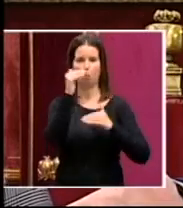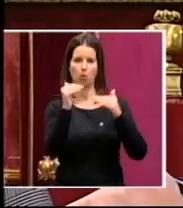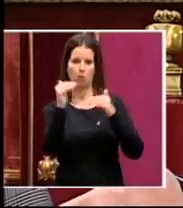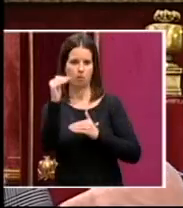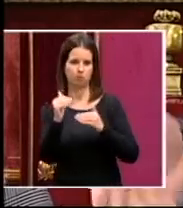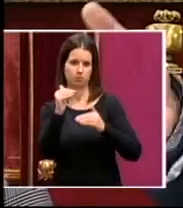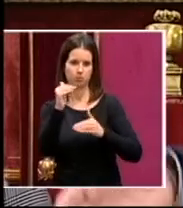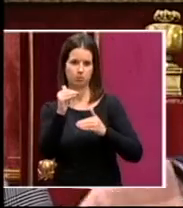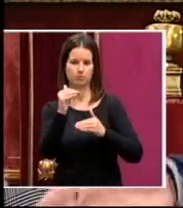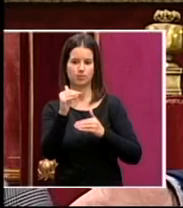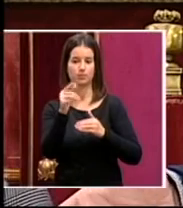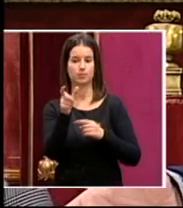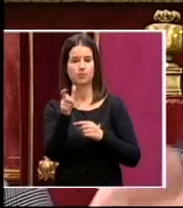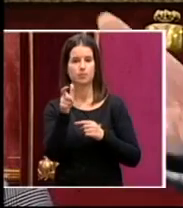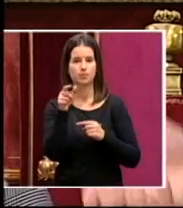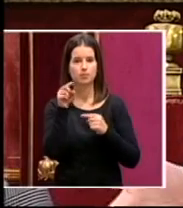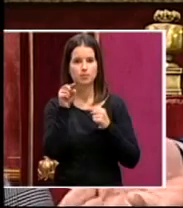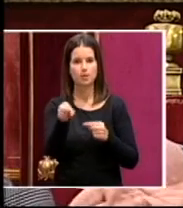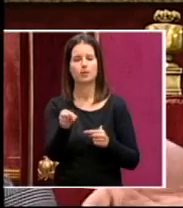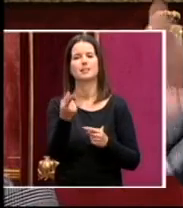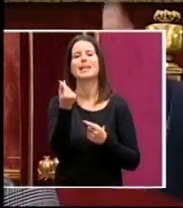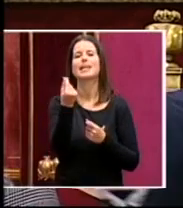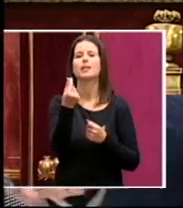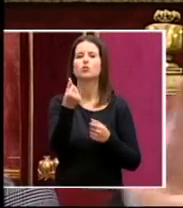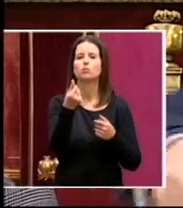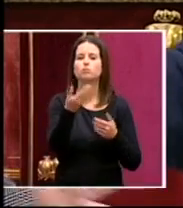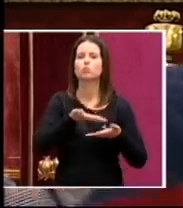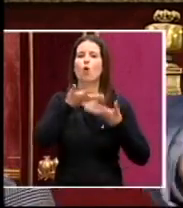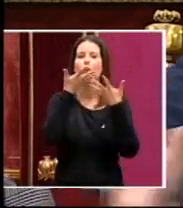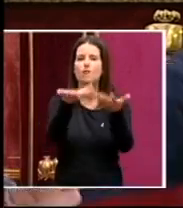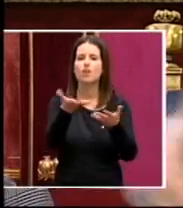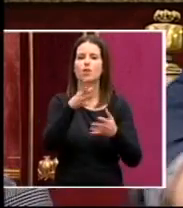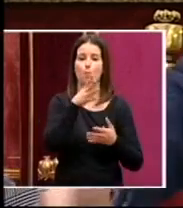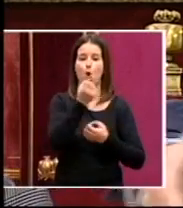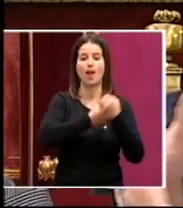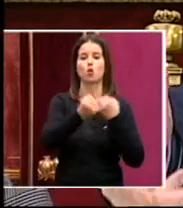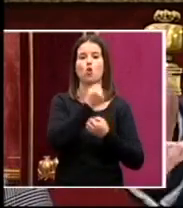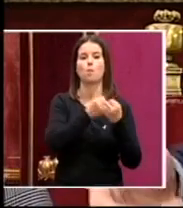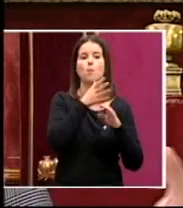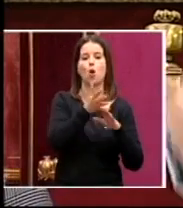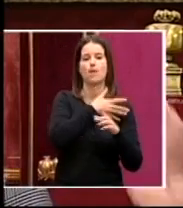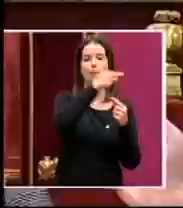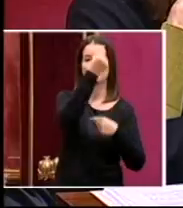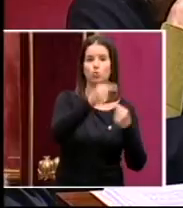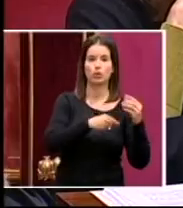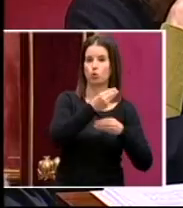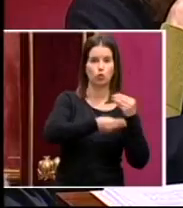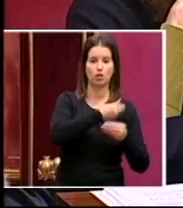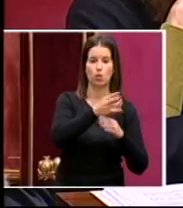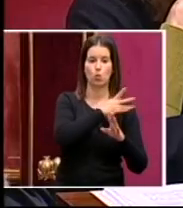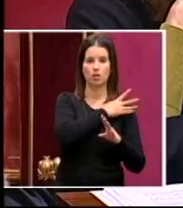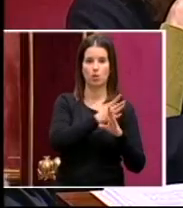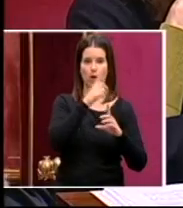menos, que es crédito disponible por las economías, por las partidas no ejecutadas en el presupuesto a lo largo del